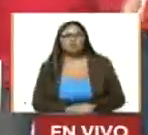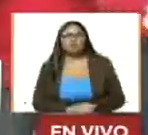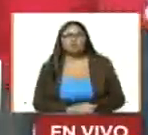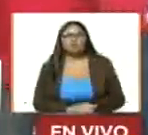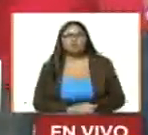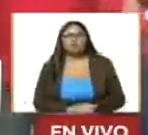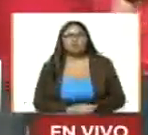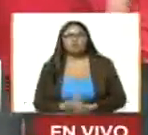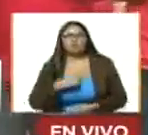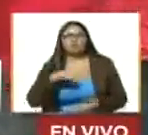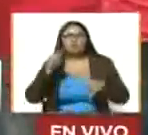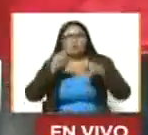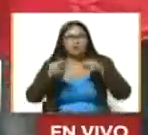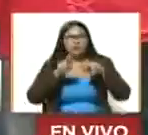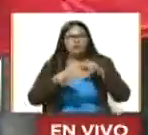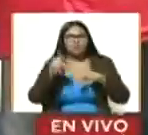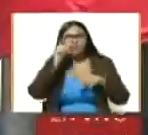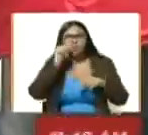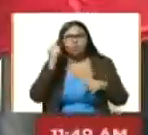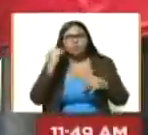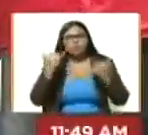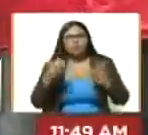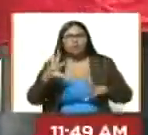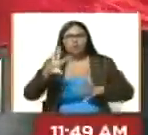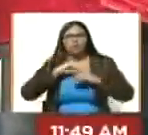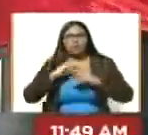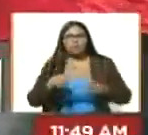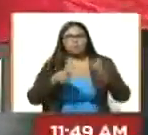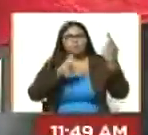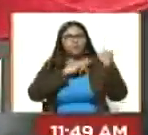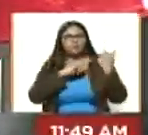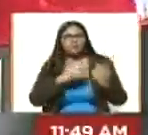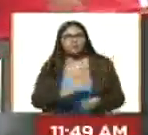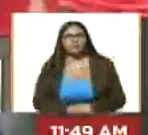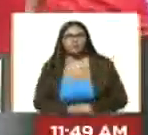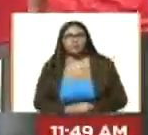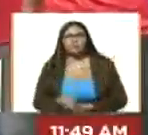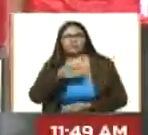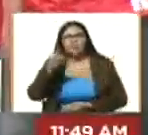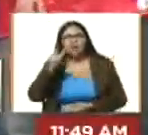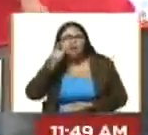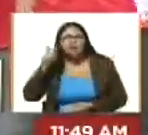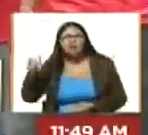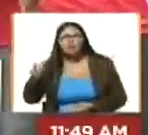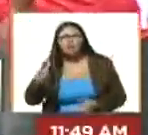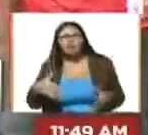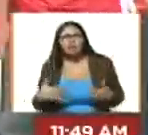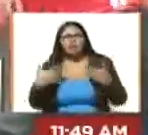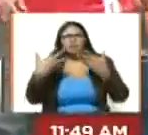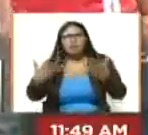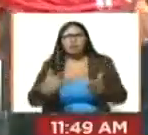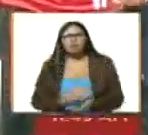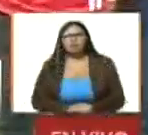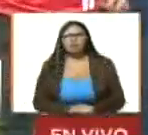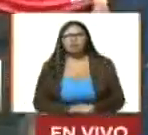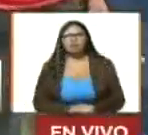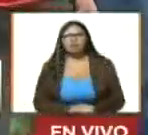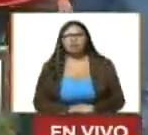Los niños, vale, una niña, asumiendo la responsabilidad que ustedes, el pueblo, le ha otorgado, y estoy